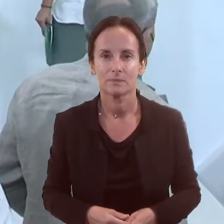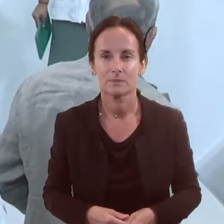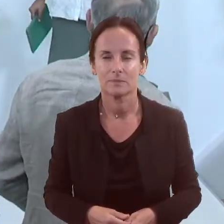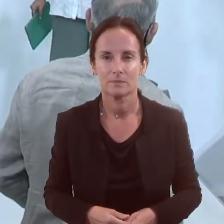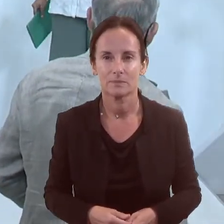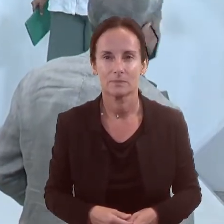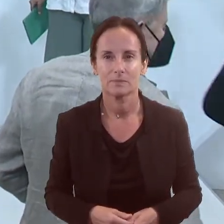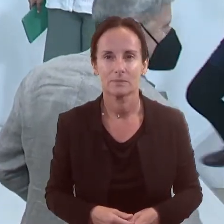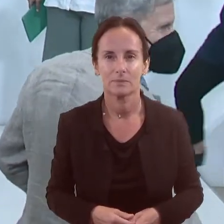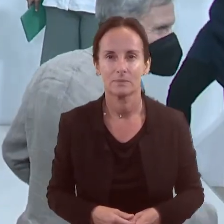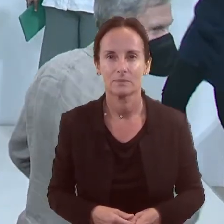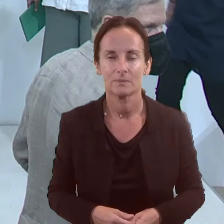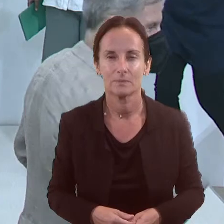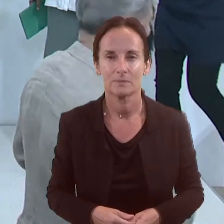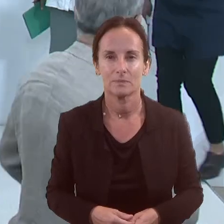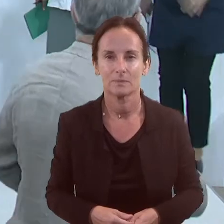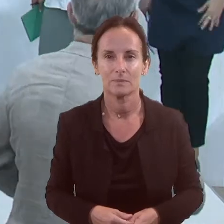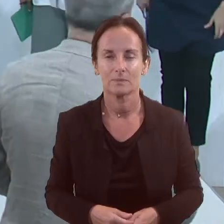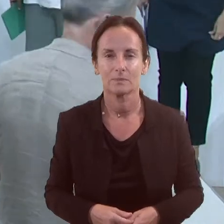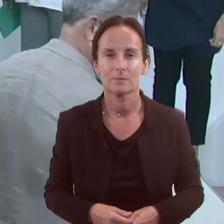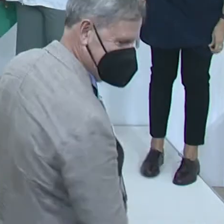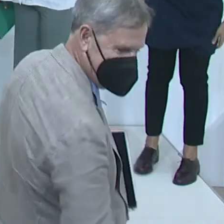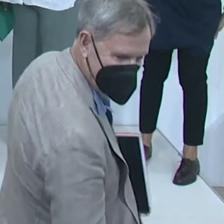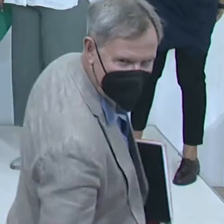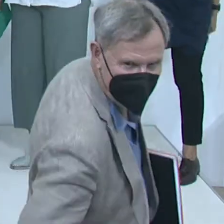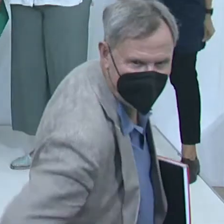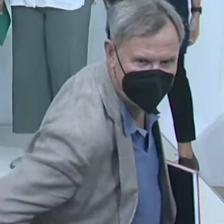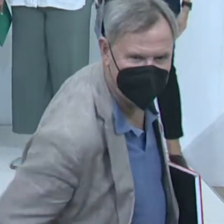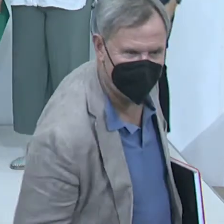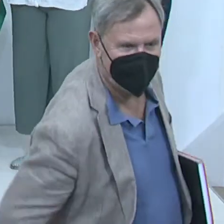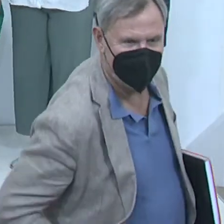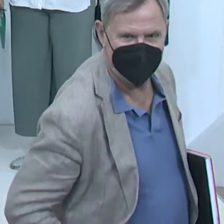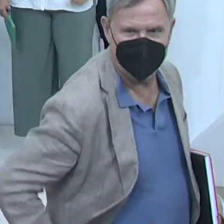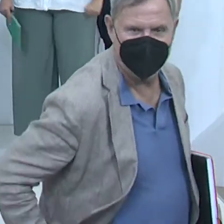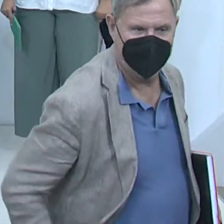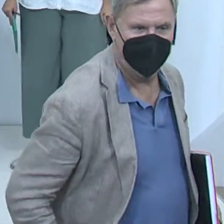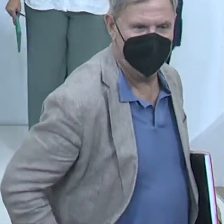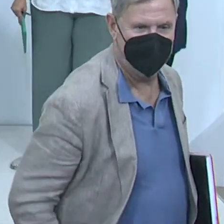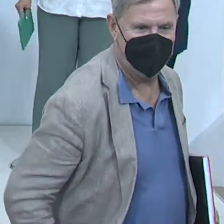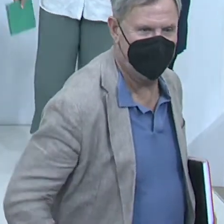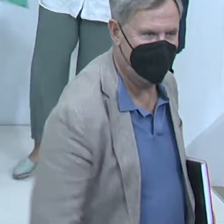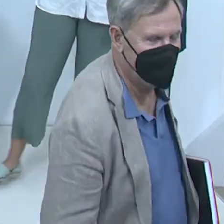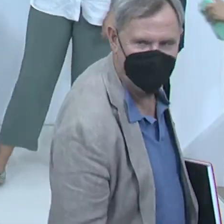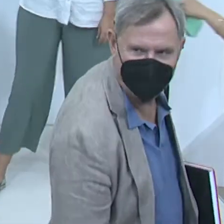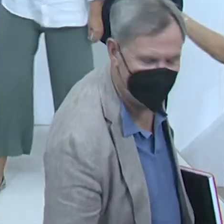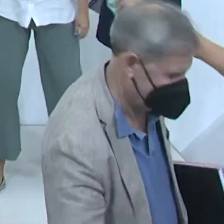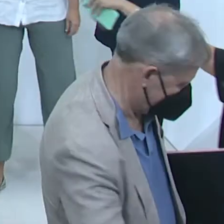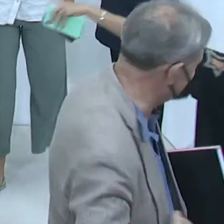Venga, nos importa hacer una foto, porque si no la compañera de comunicación… Claro.